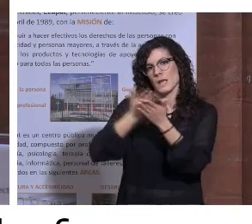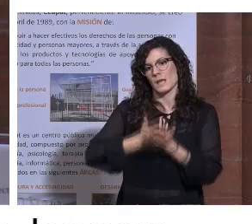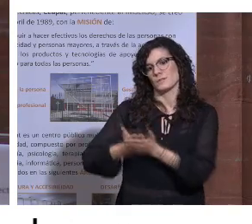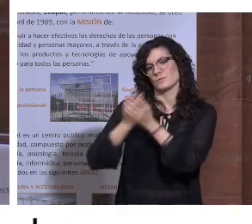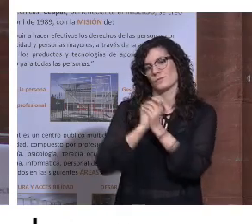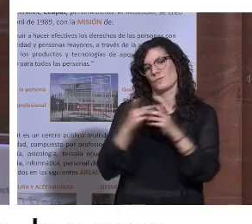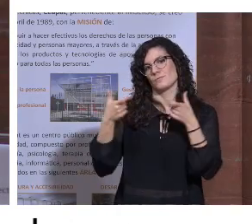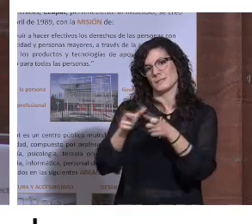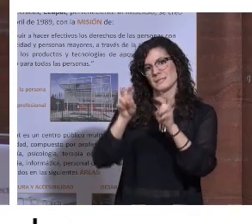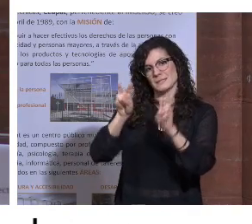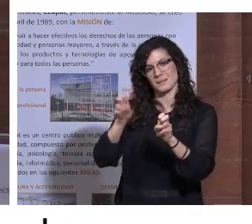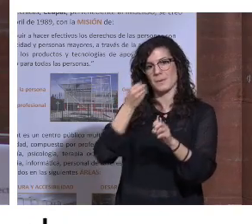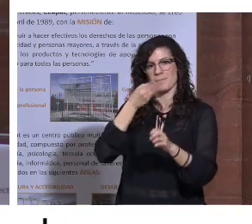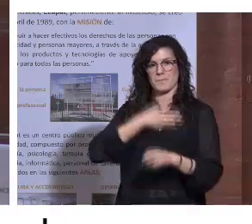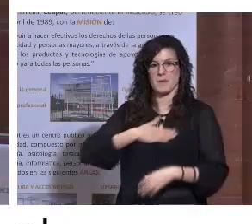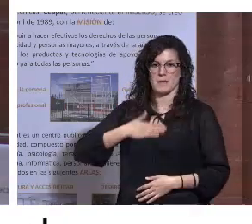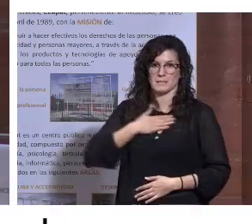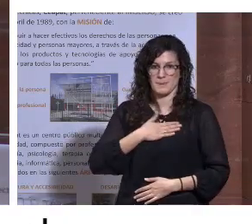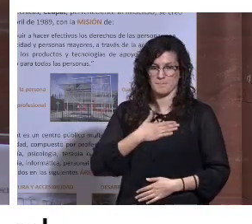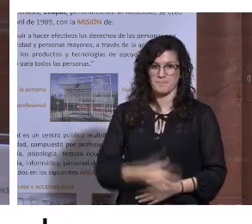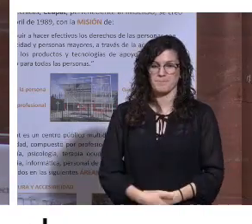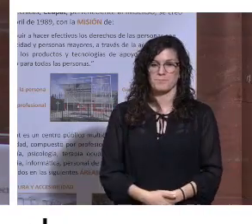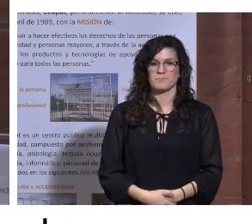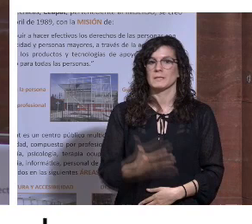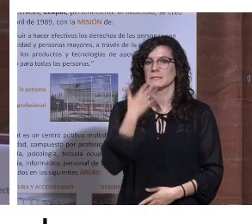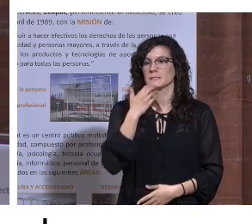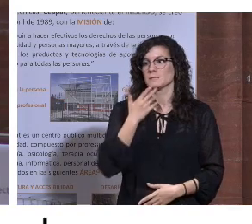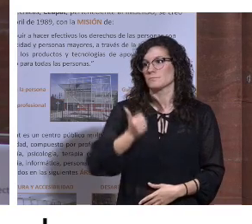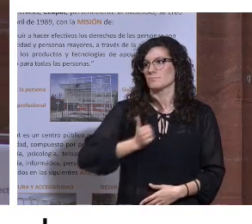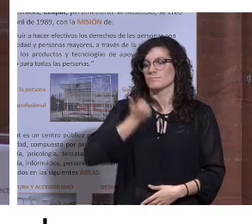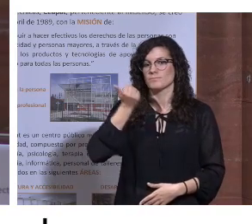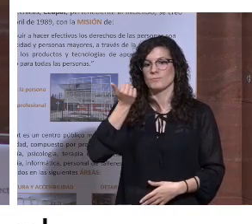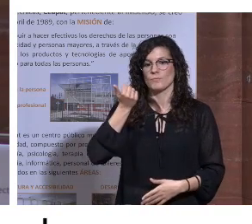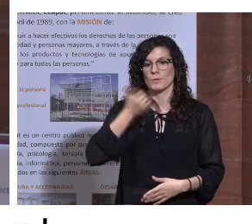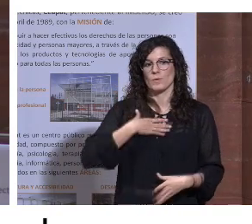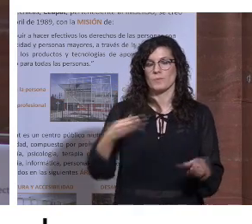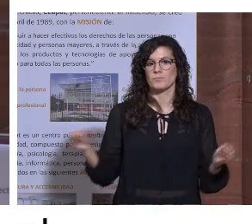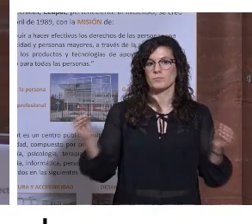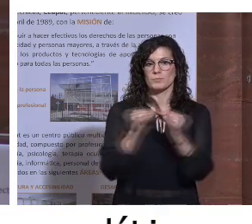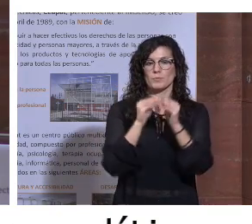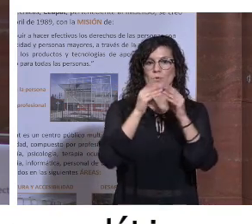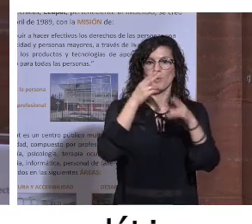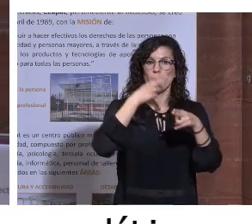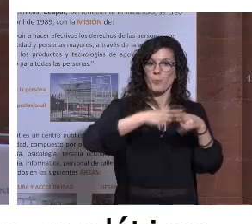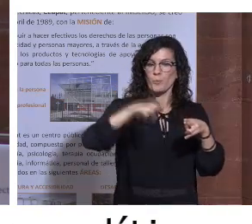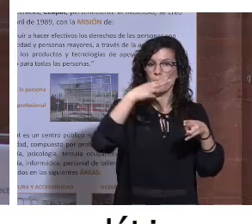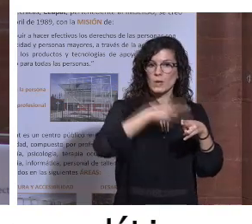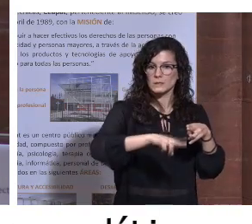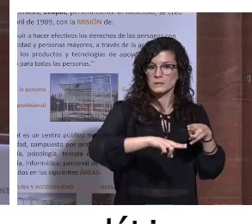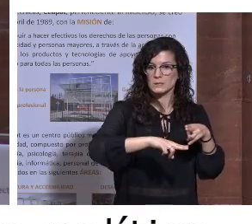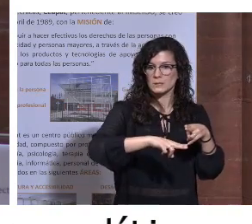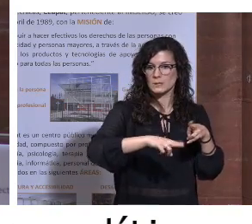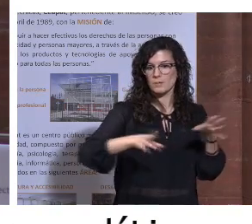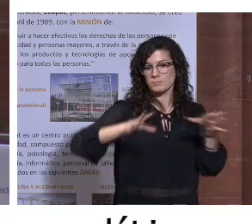bienestar. Quien concibe que una política, que una institución es del poder de